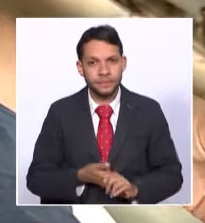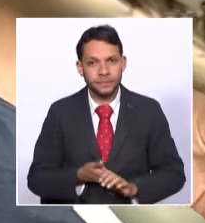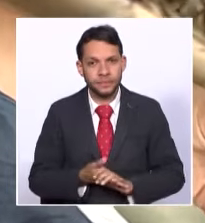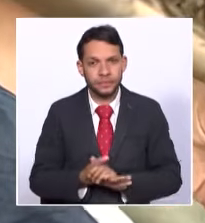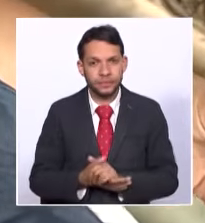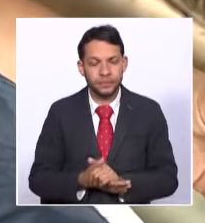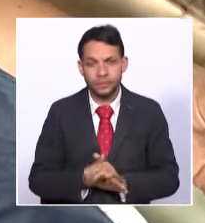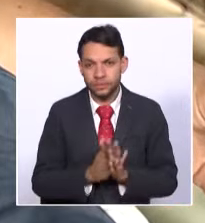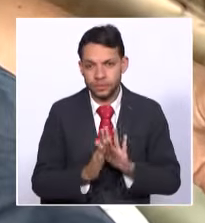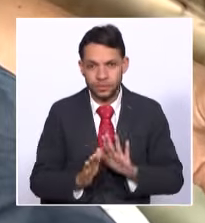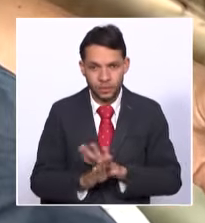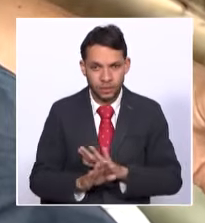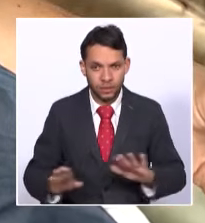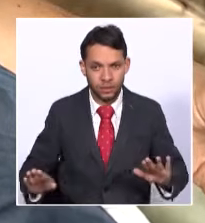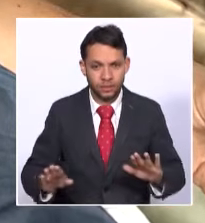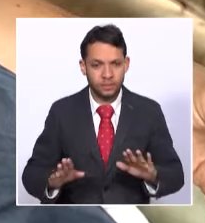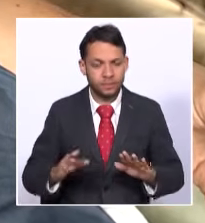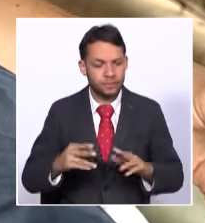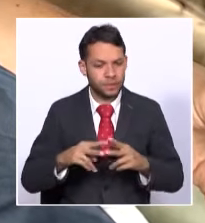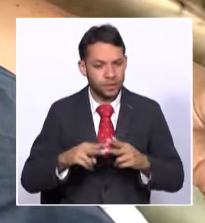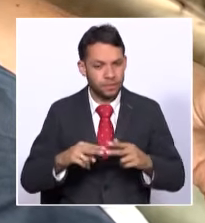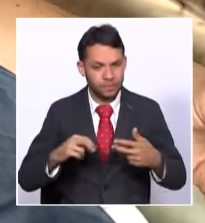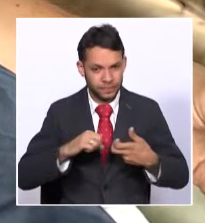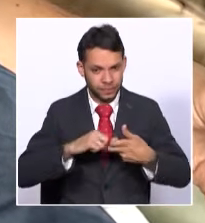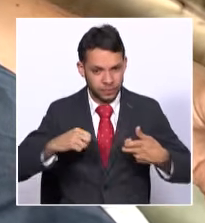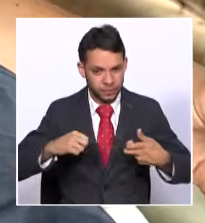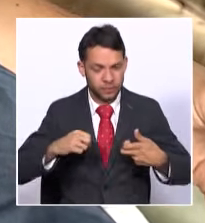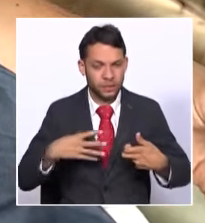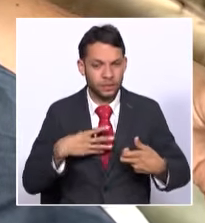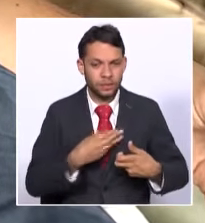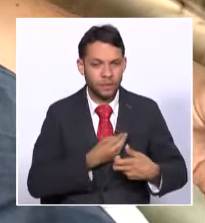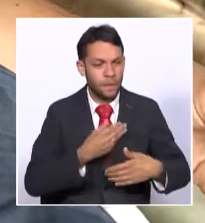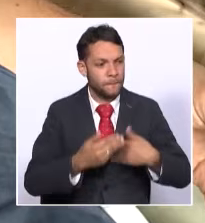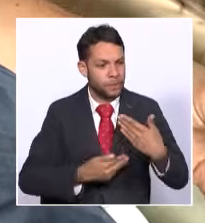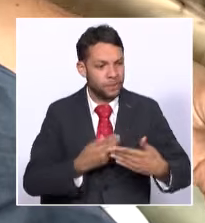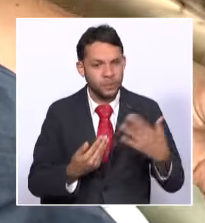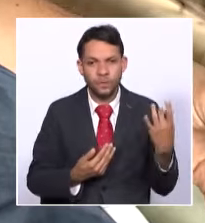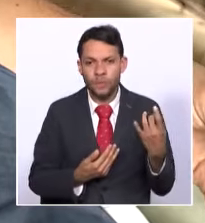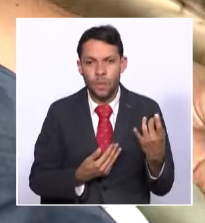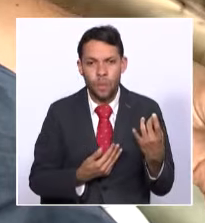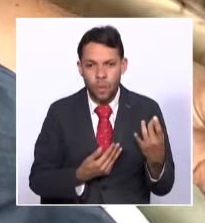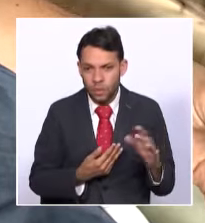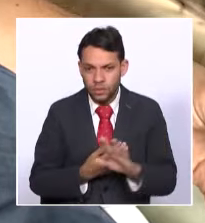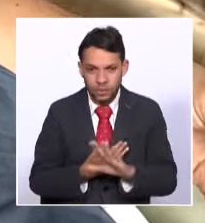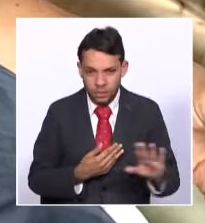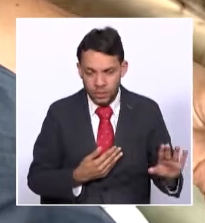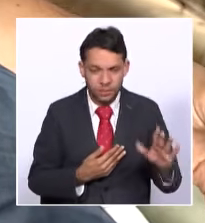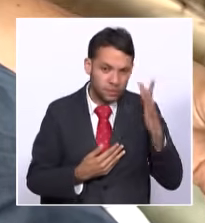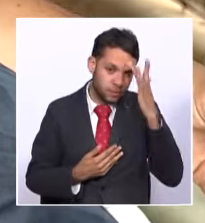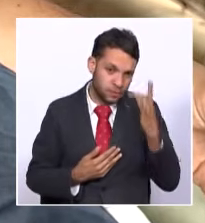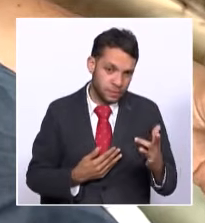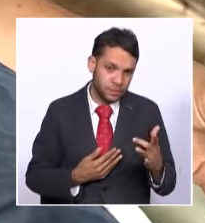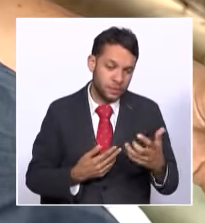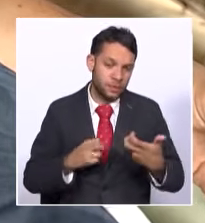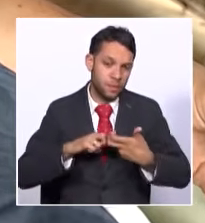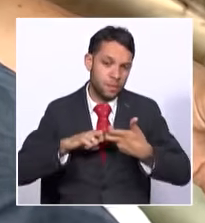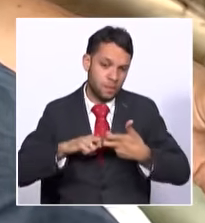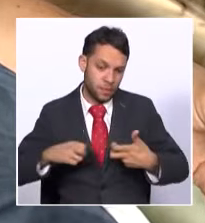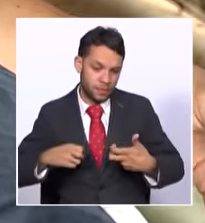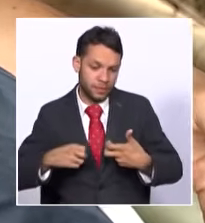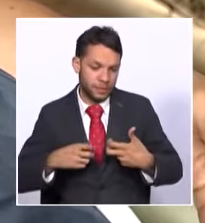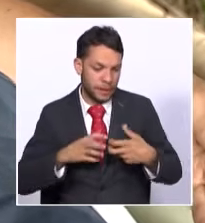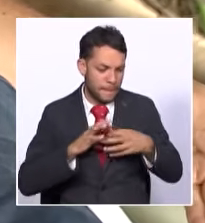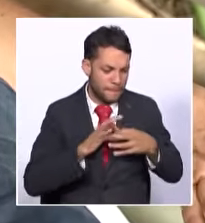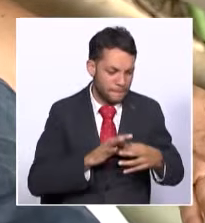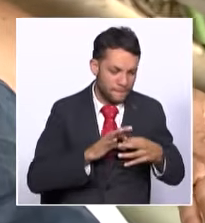Cuando yo comienzo a hacer esta inhibición, comenzamos a disminuir los dolores. ¿Por qué? Porque la articulación no se nos pega. Cuando